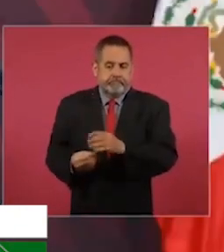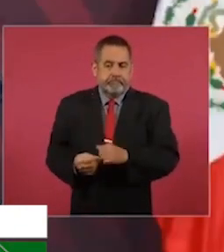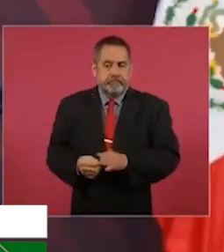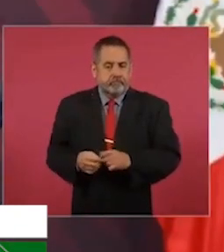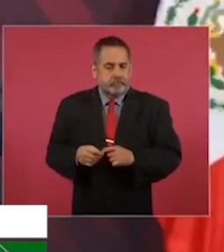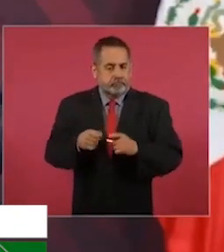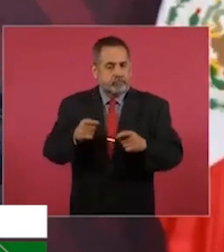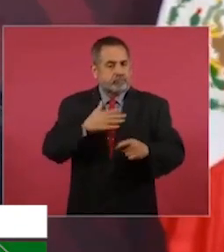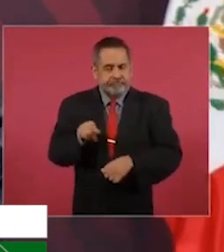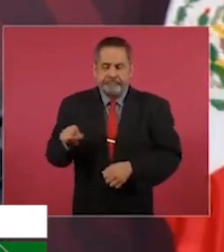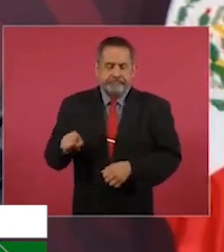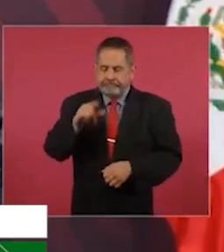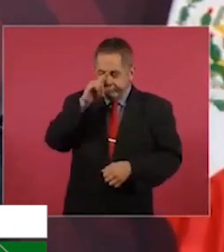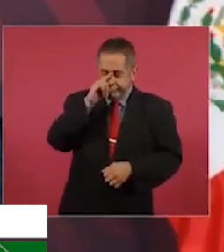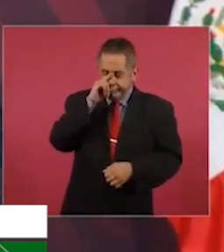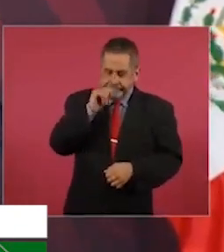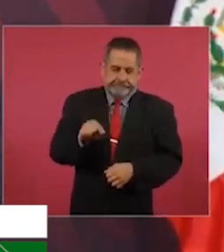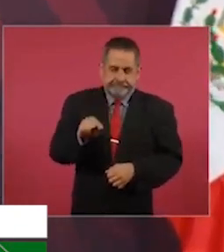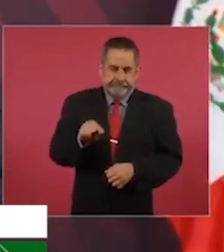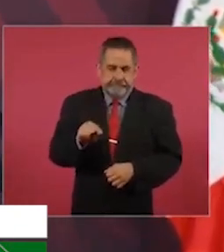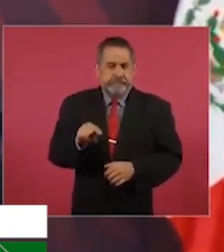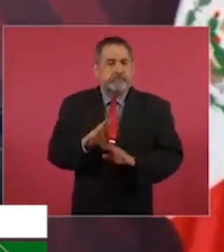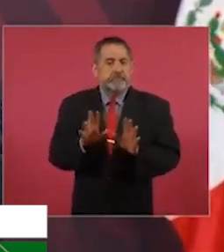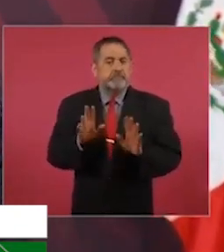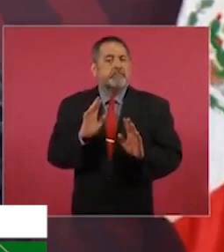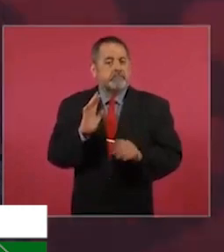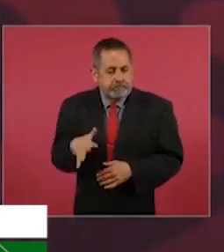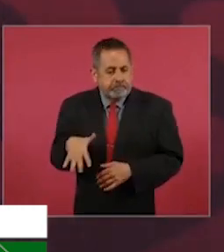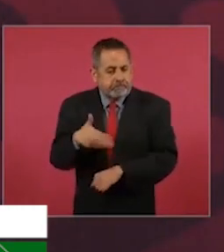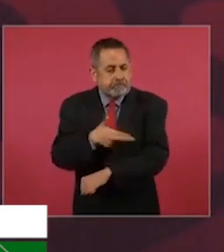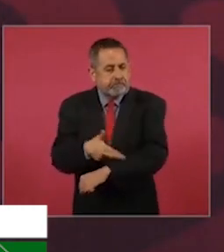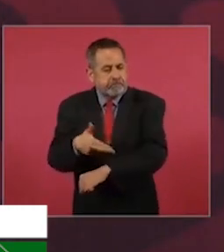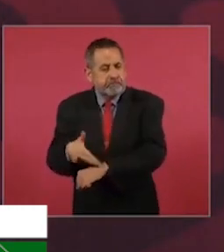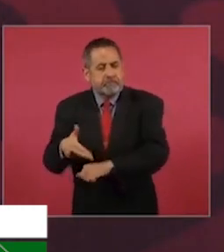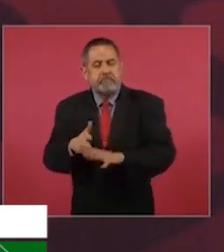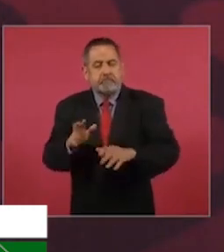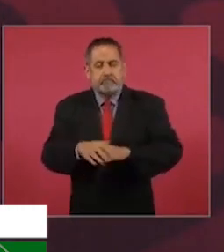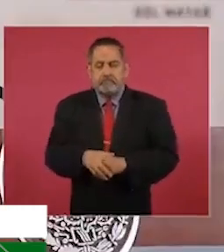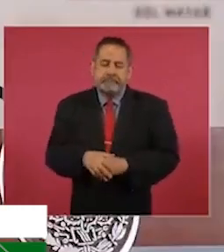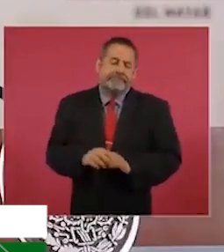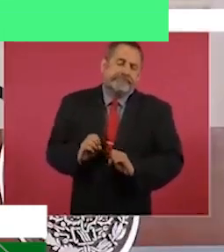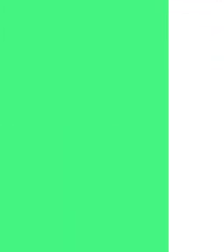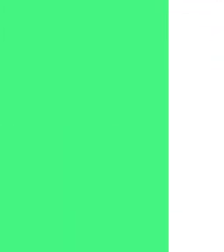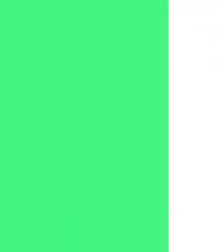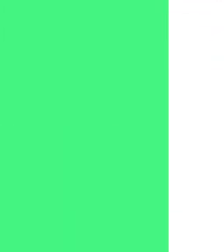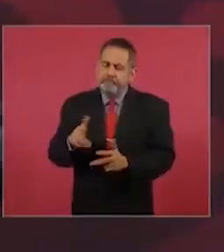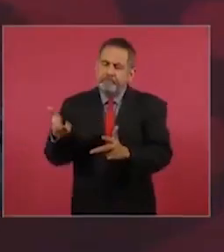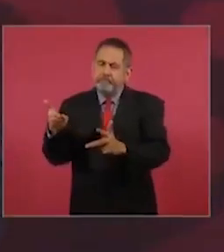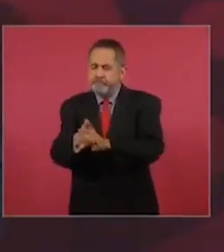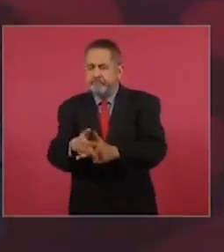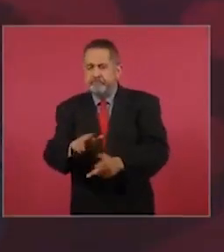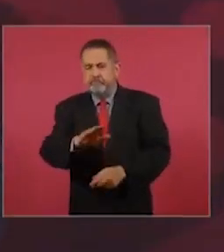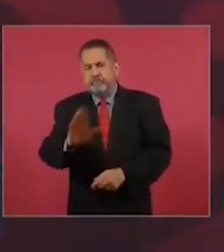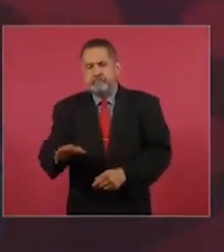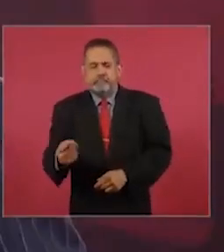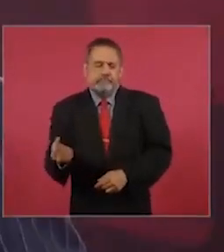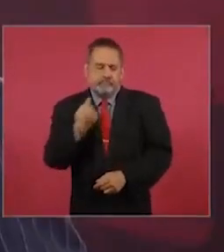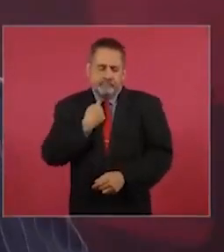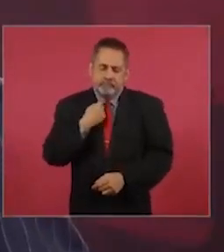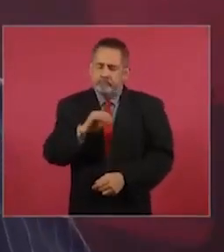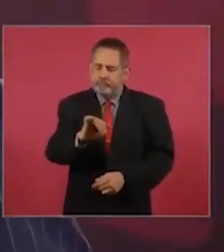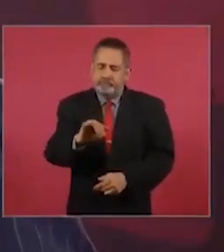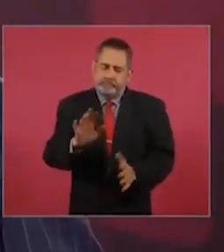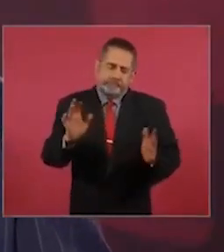impartir justicia. Pero ya se está actuando y no va a haber impunidad. El